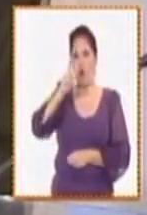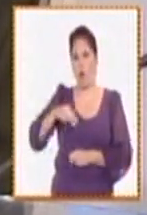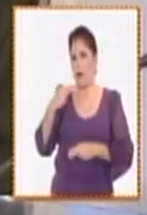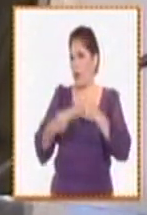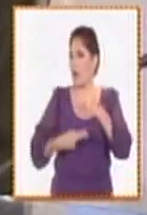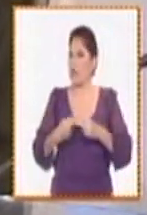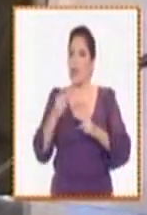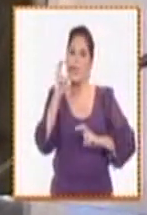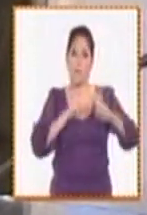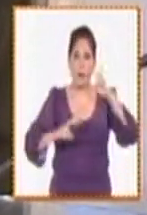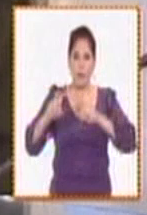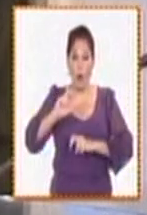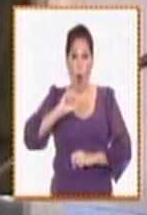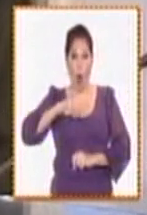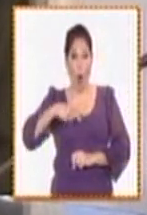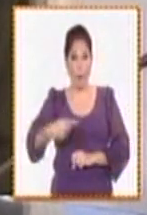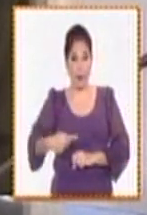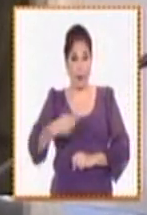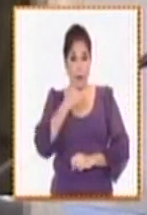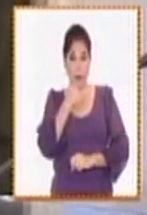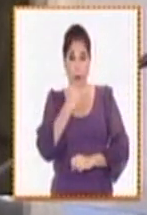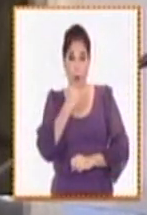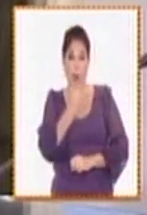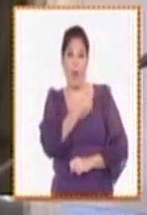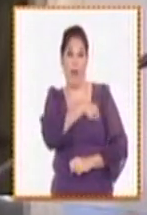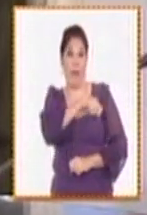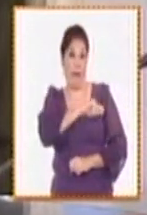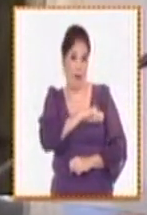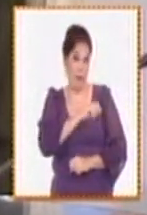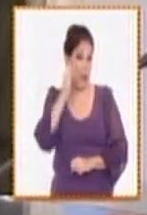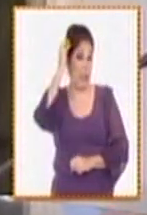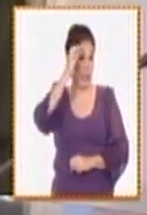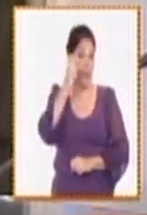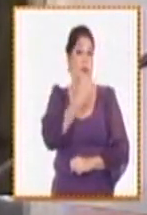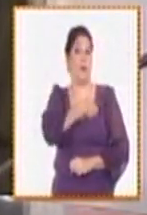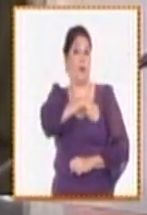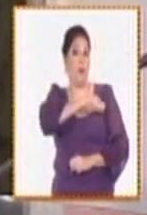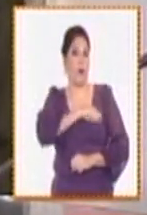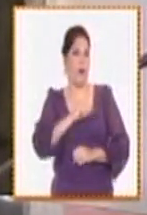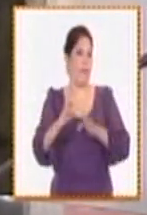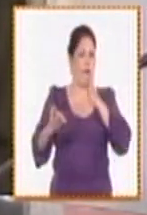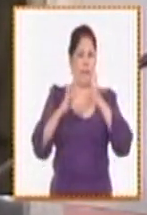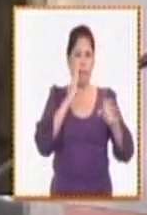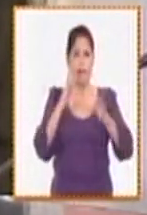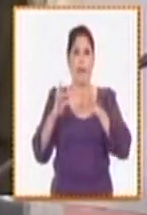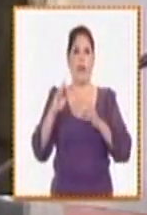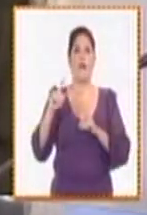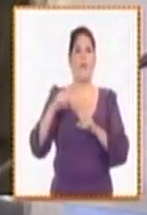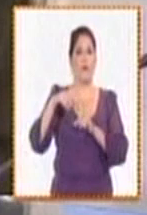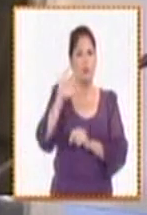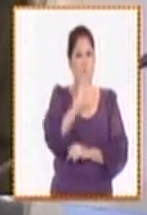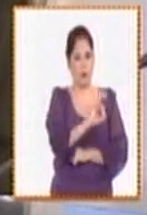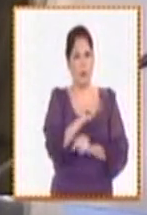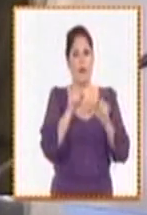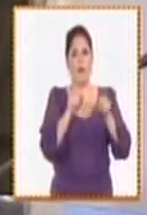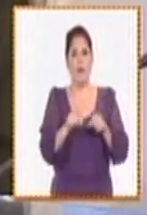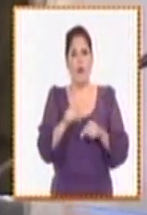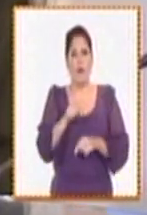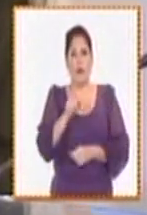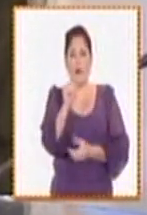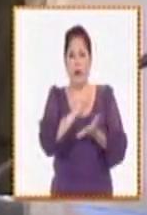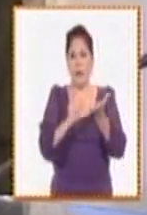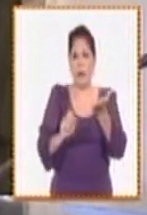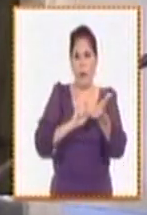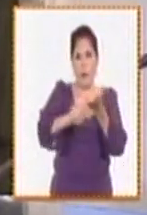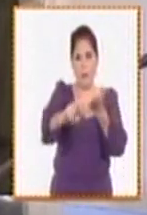los estados de opinión de la población y los criterios que se dan en las plataformas digitales. Y sobre